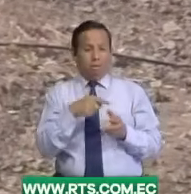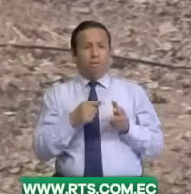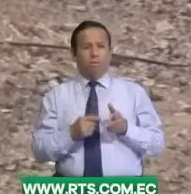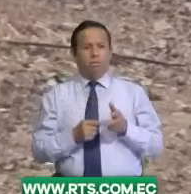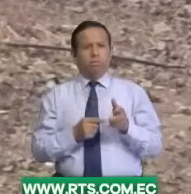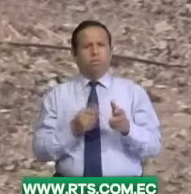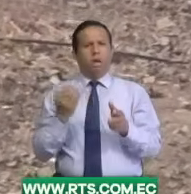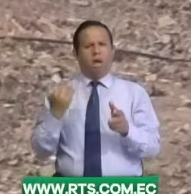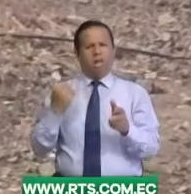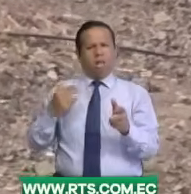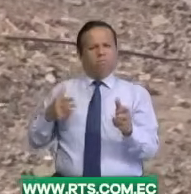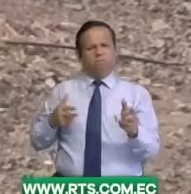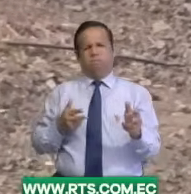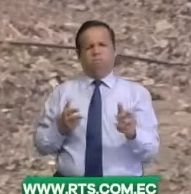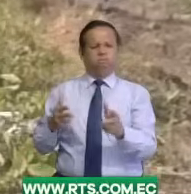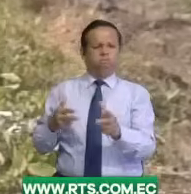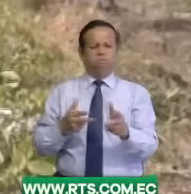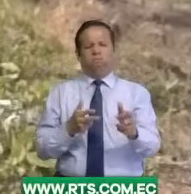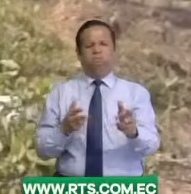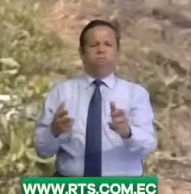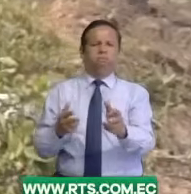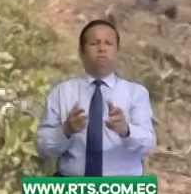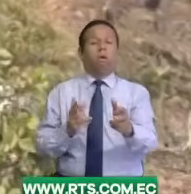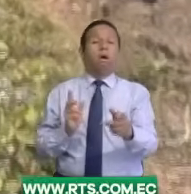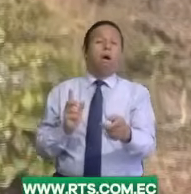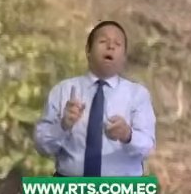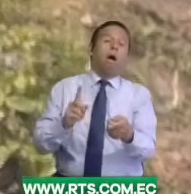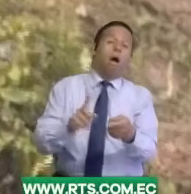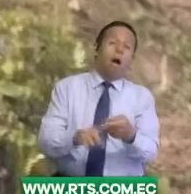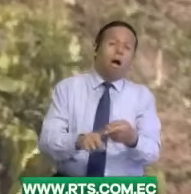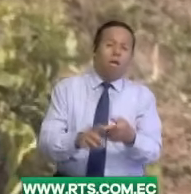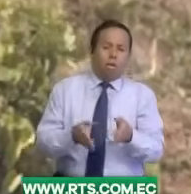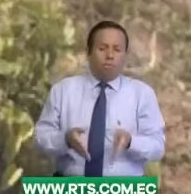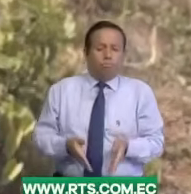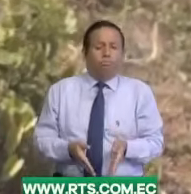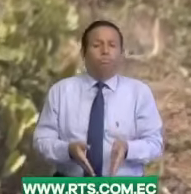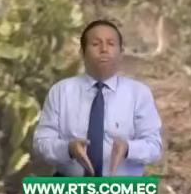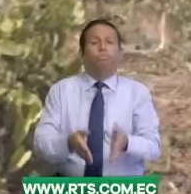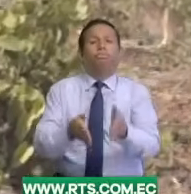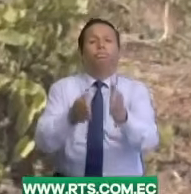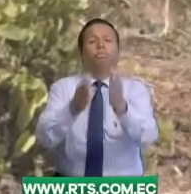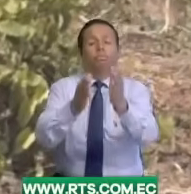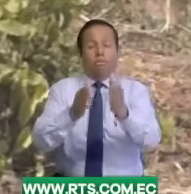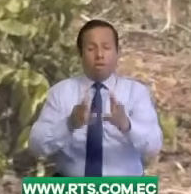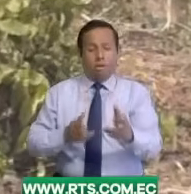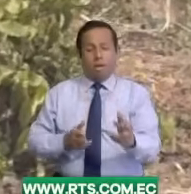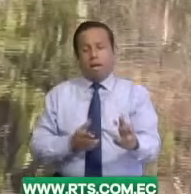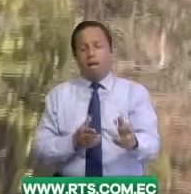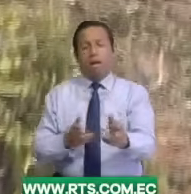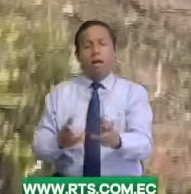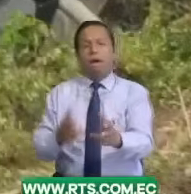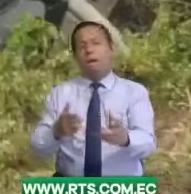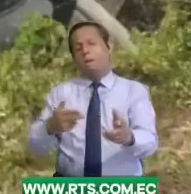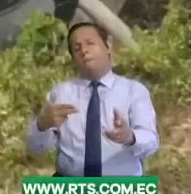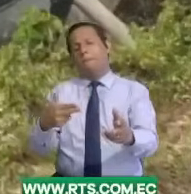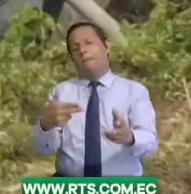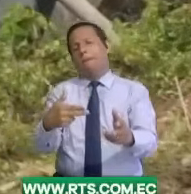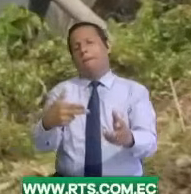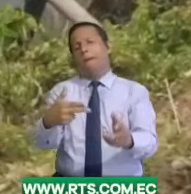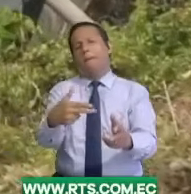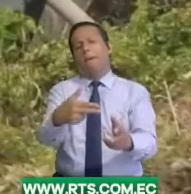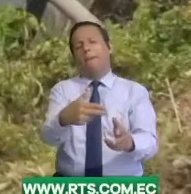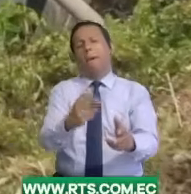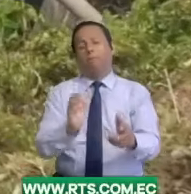varios kilómetros hasta que lograron interceptarlos en un tramo de la vía que lleva hasta Lodana, en el Cantón Santa Ana, provincia de